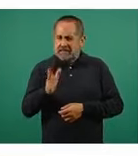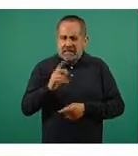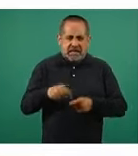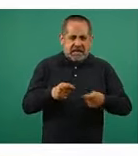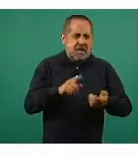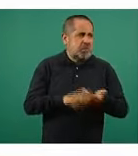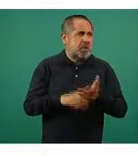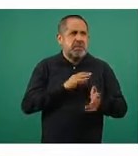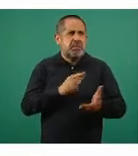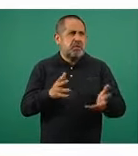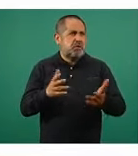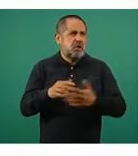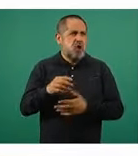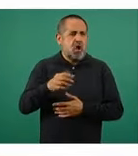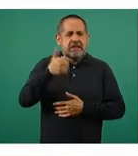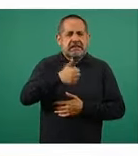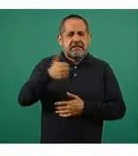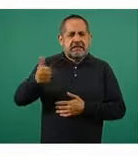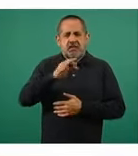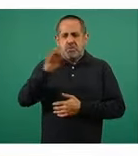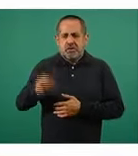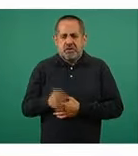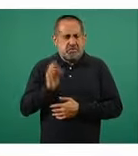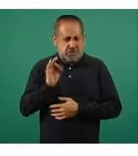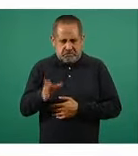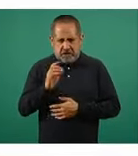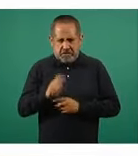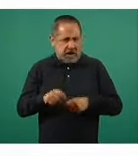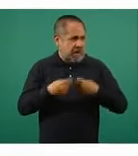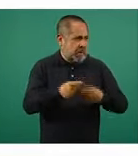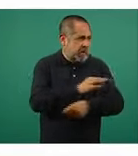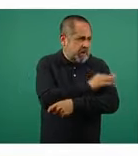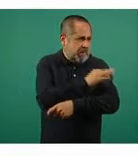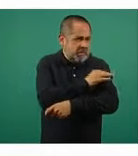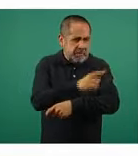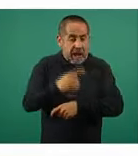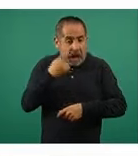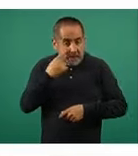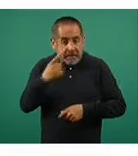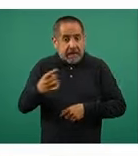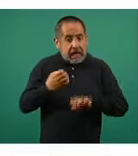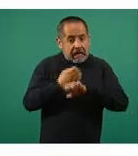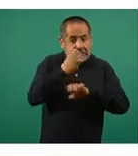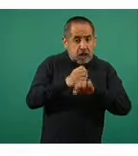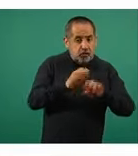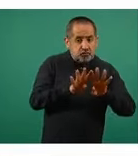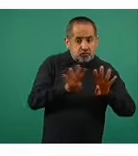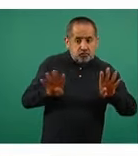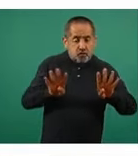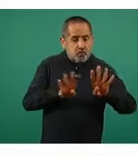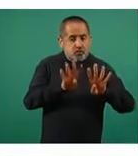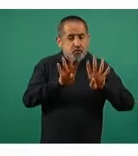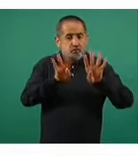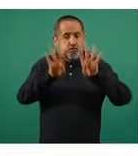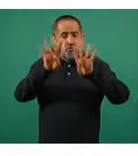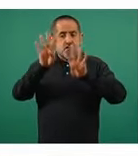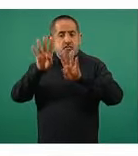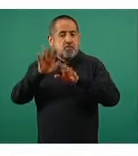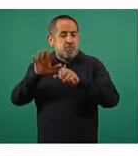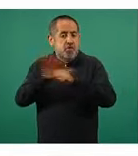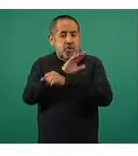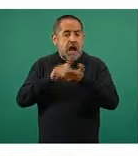decir, un 66%. Y cuando vemos el avance en cada una de las entidades federativas, el 81%